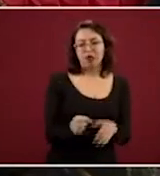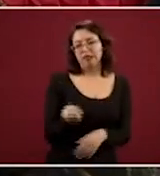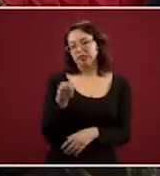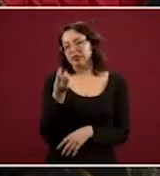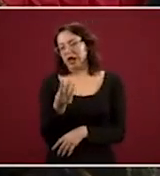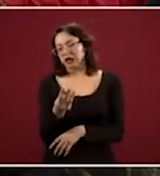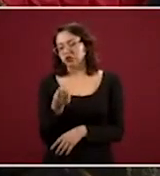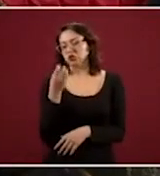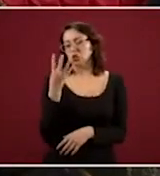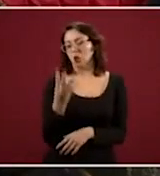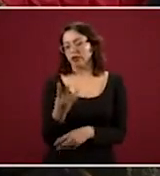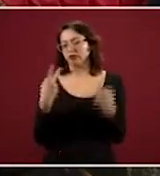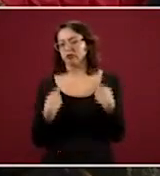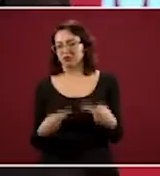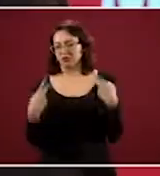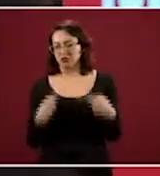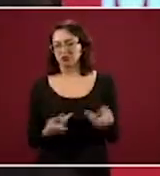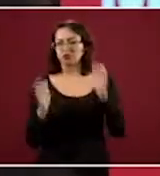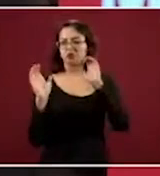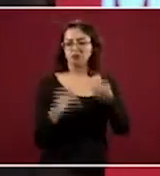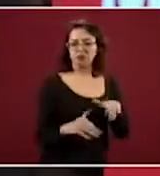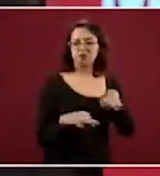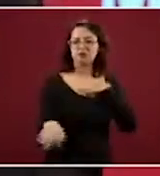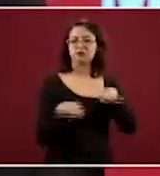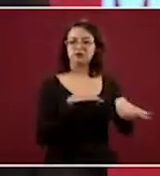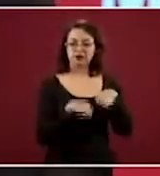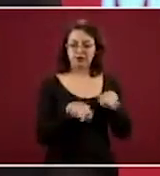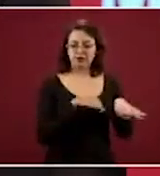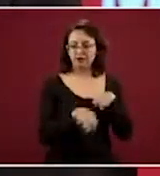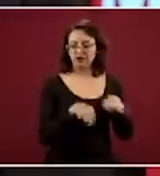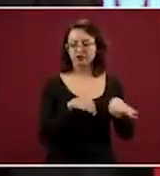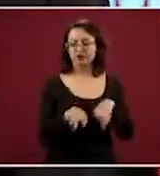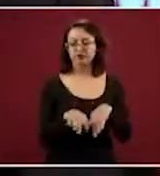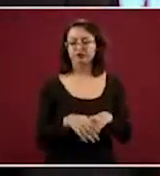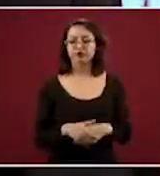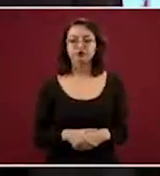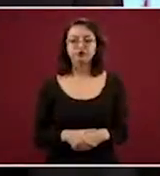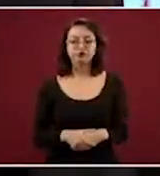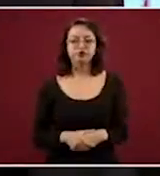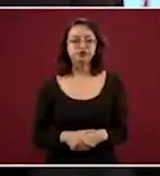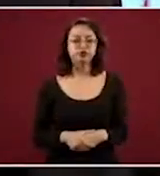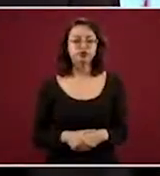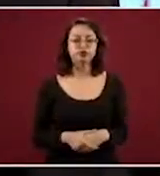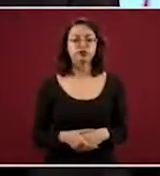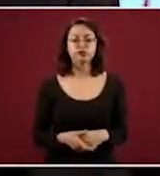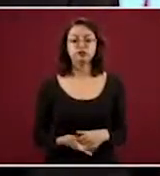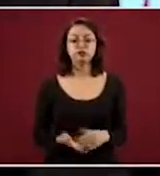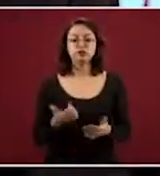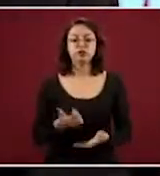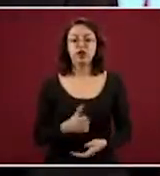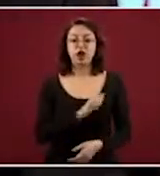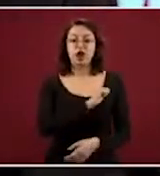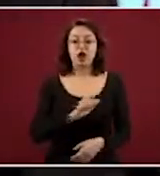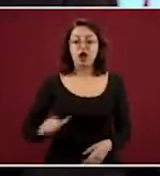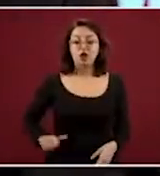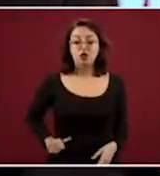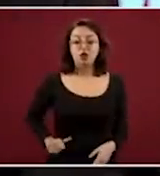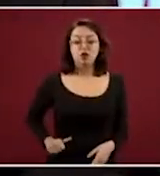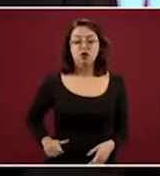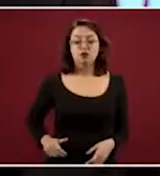3, 4 personas. Están ayudando las autoridades locales,